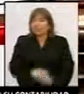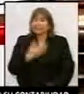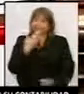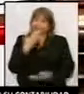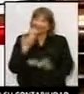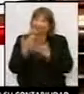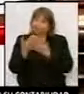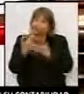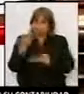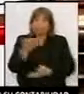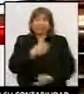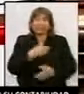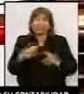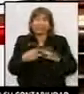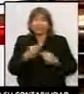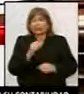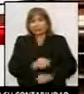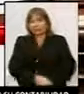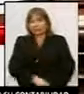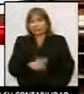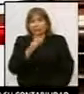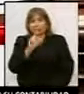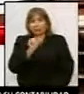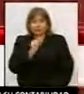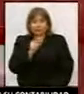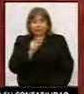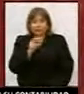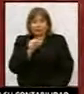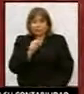Dipas. Tiene el uso de la palabra el congresista Lizana.